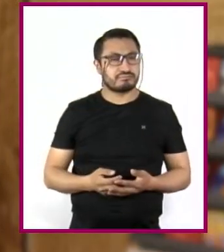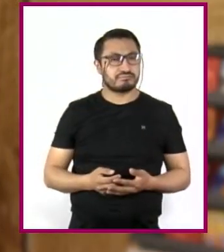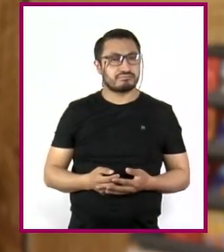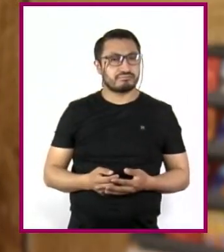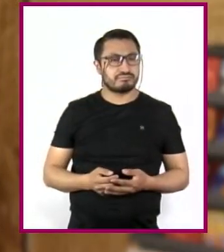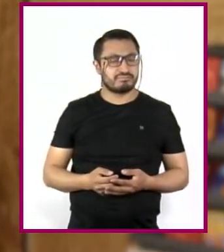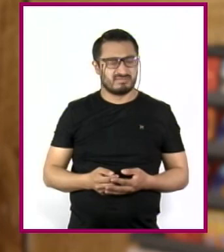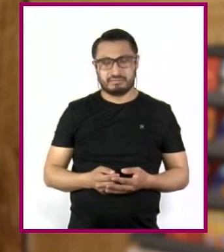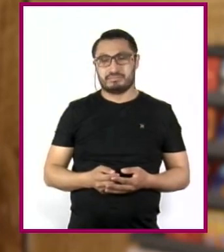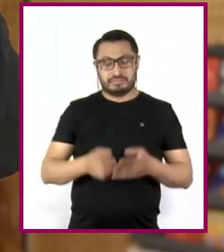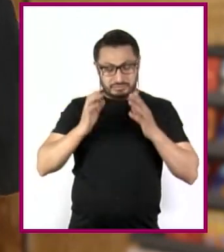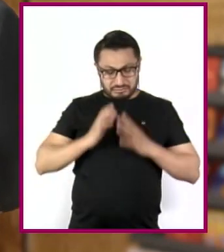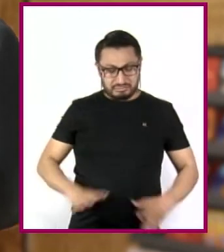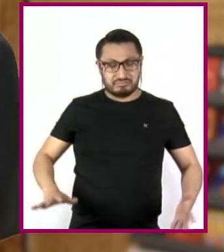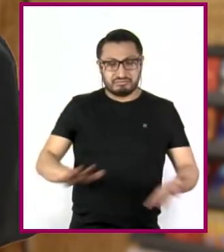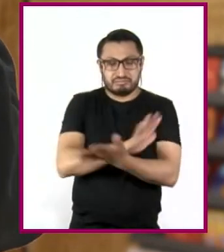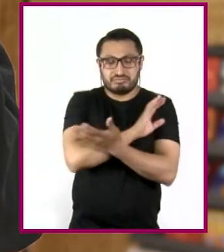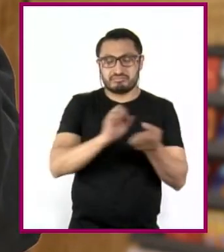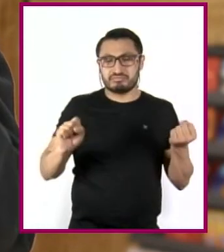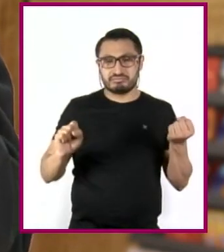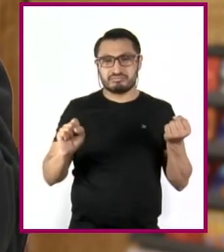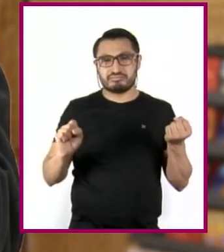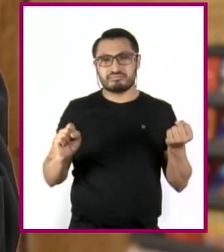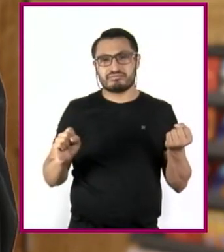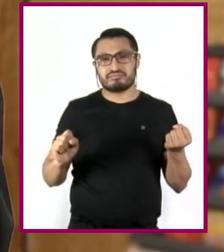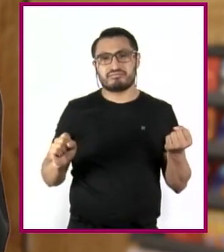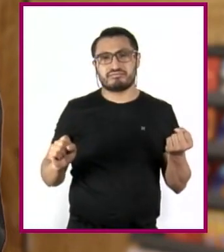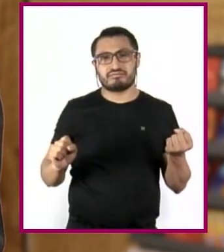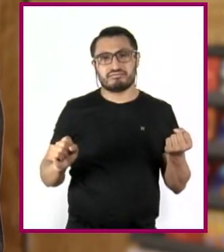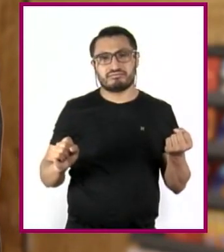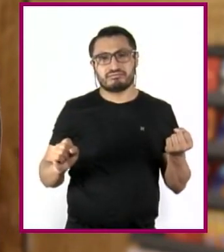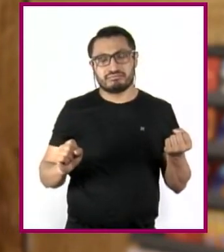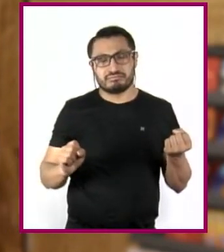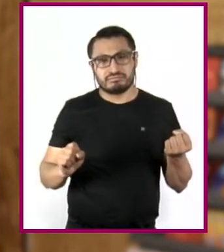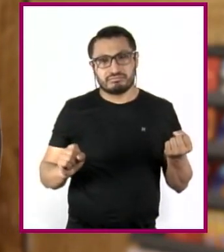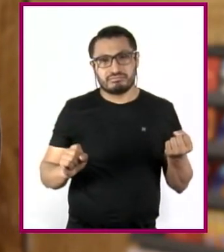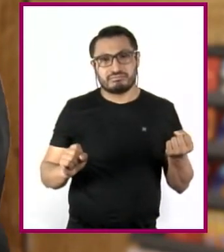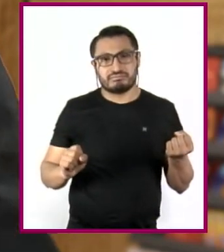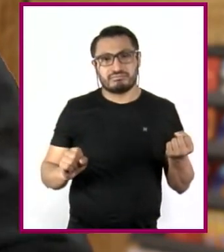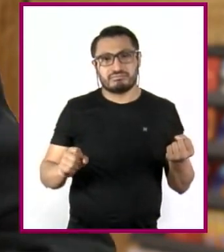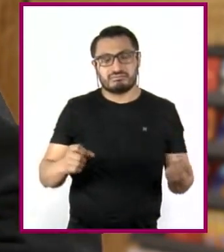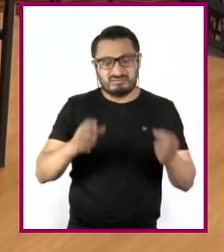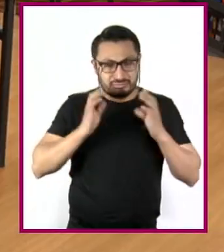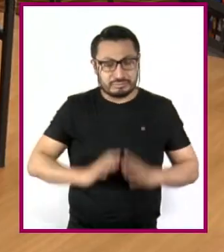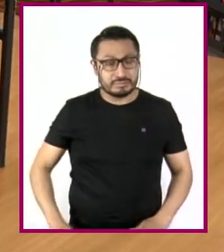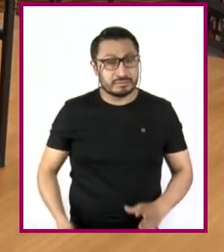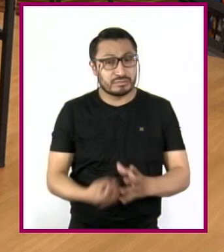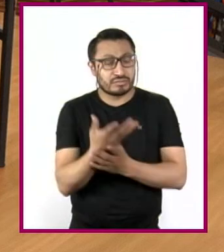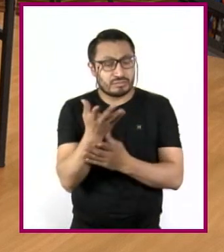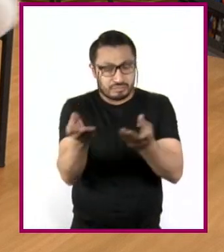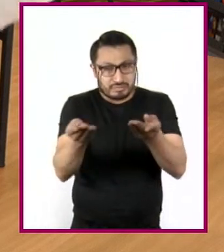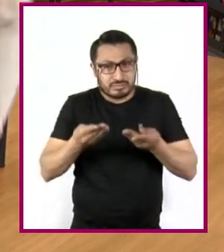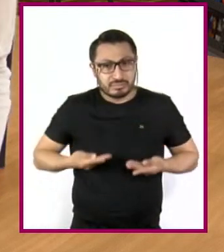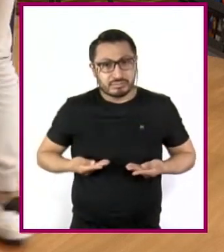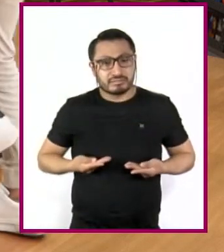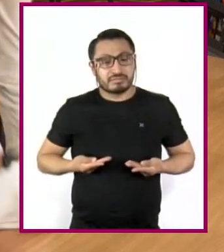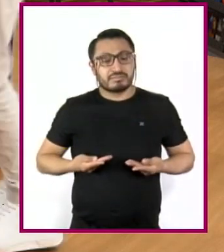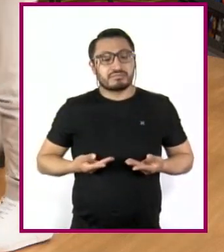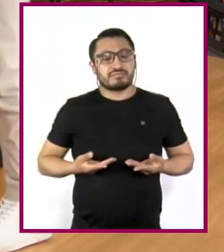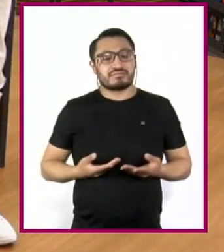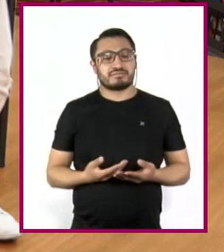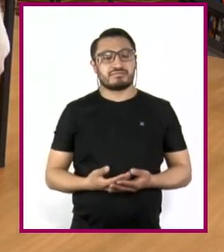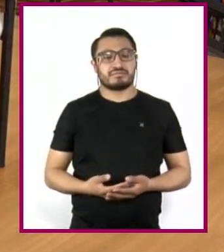Pero destruyen mi cuerpo. ¡Pum! Pero me dan uno nuevecito de paquete. Oh,